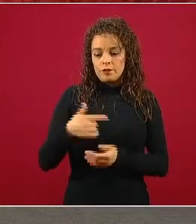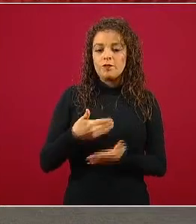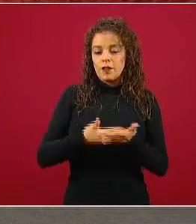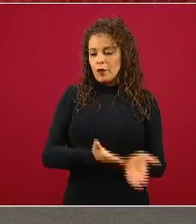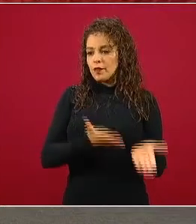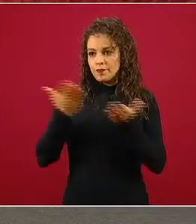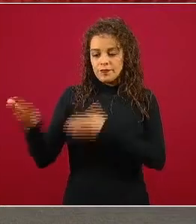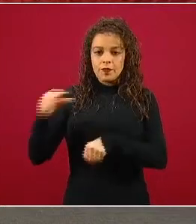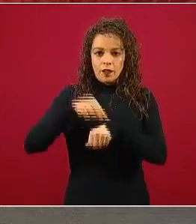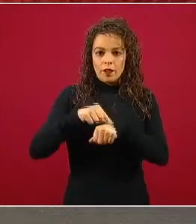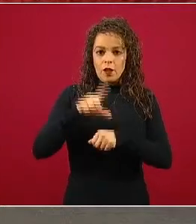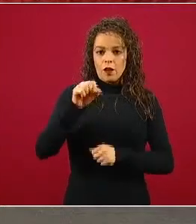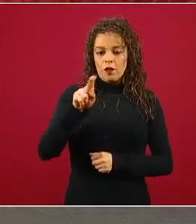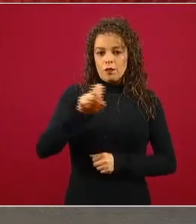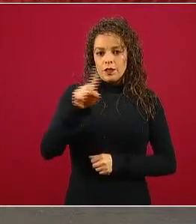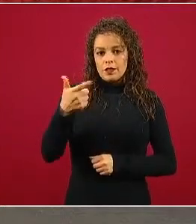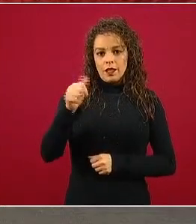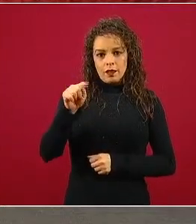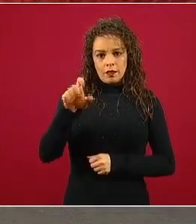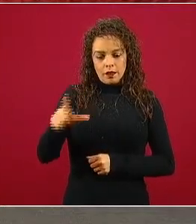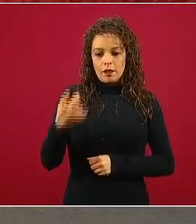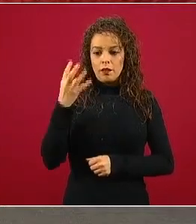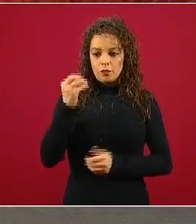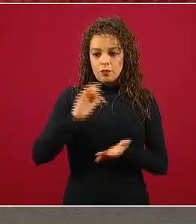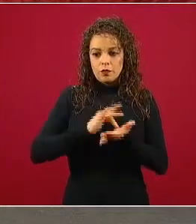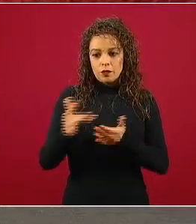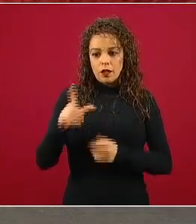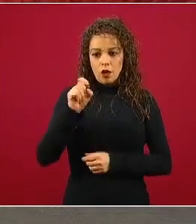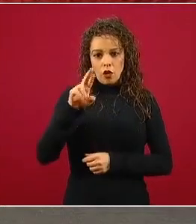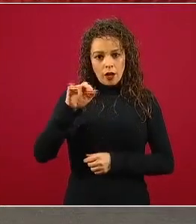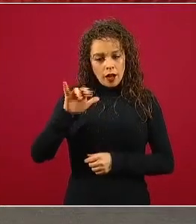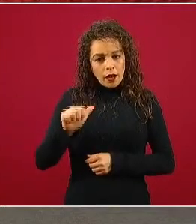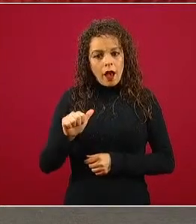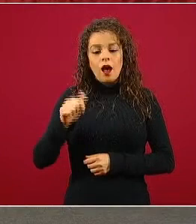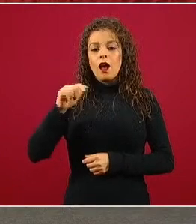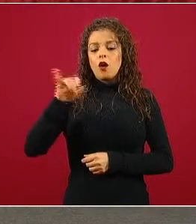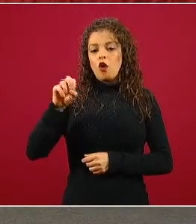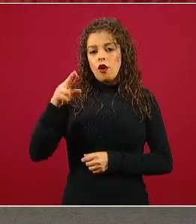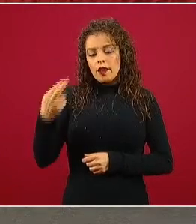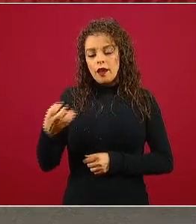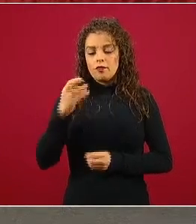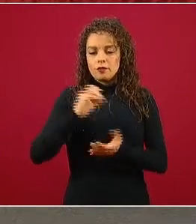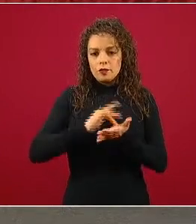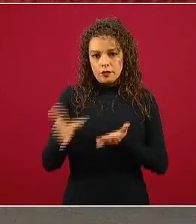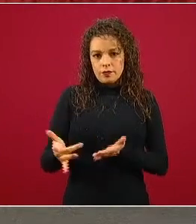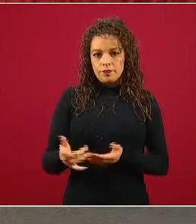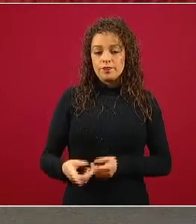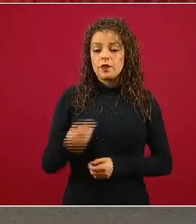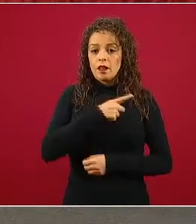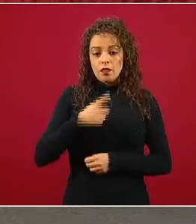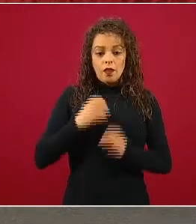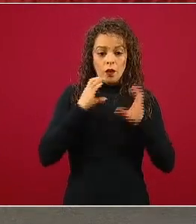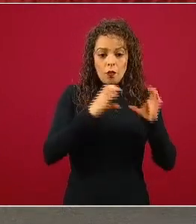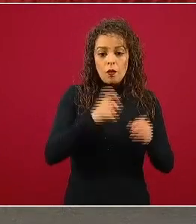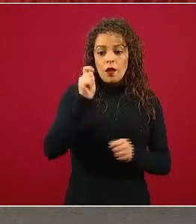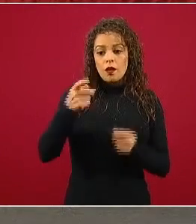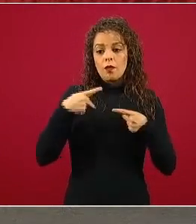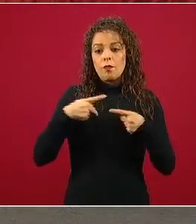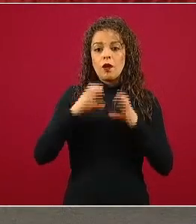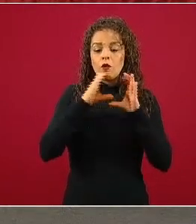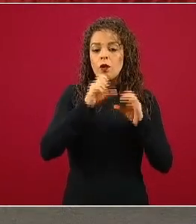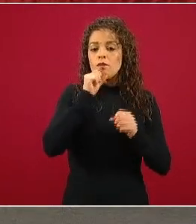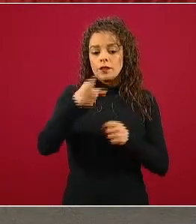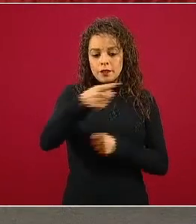Muchas gracias, Gadi Sabiki, muchas gracias, Lorena, Jorge, muchas gracias. Cuidemos a quien nos cuida, quédense en casa, por favor.